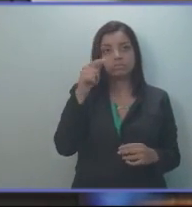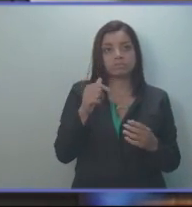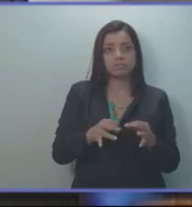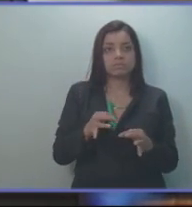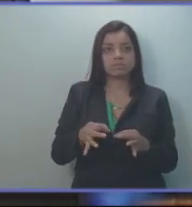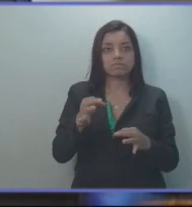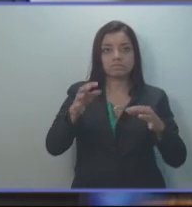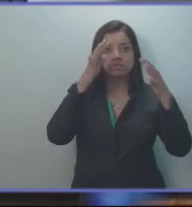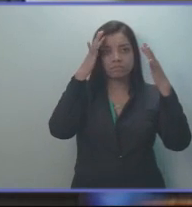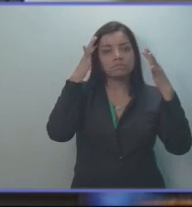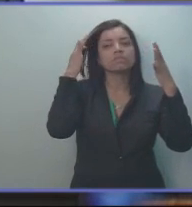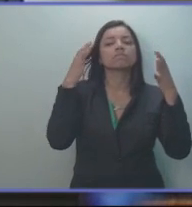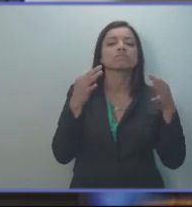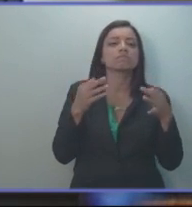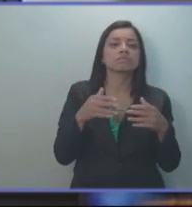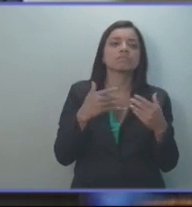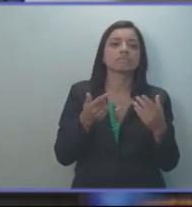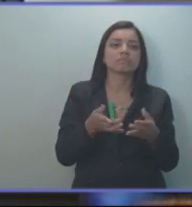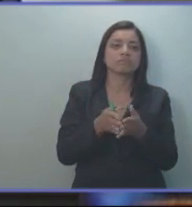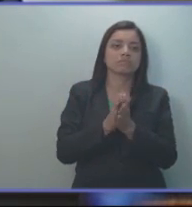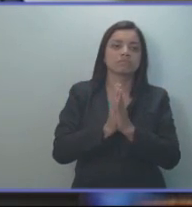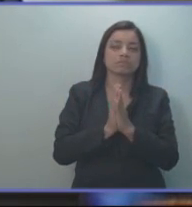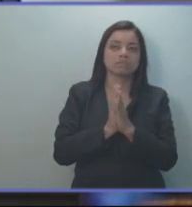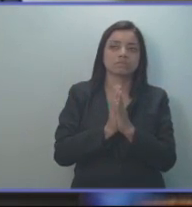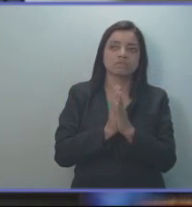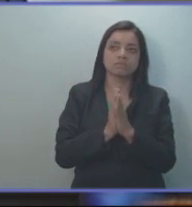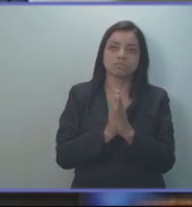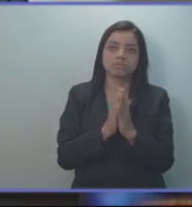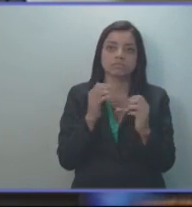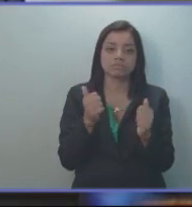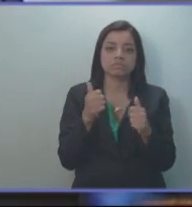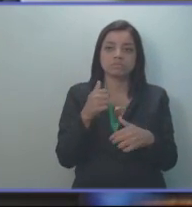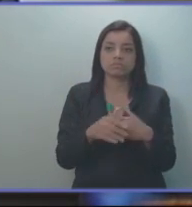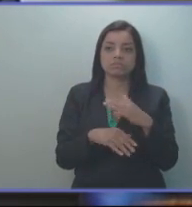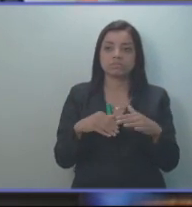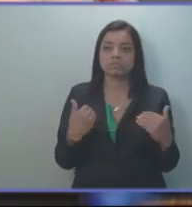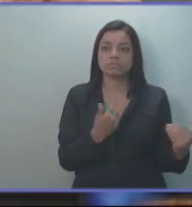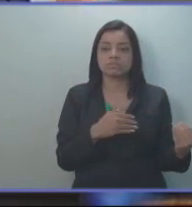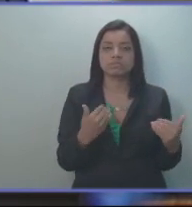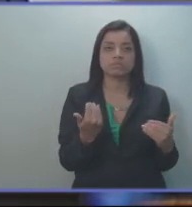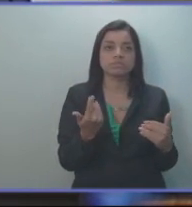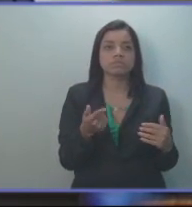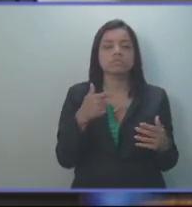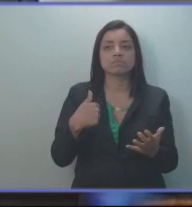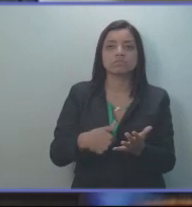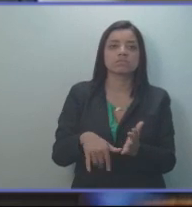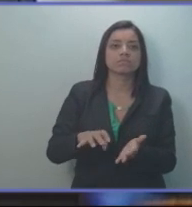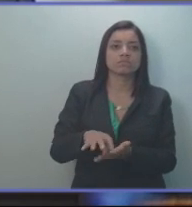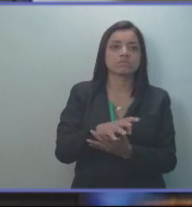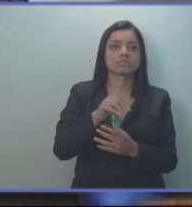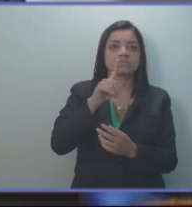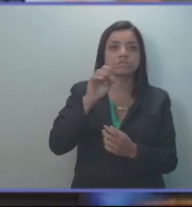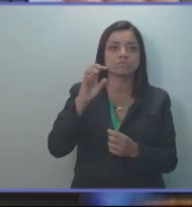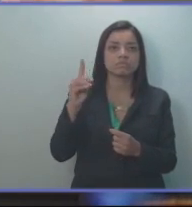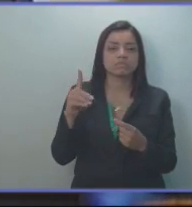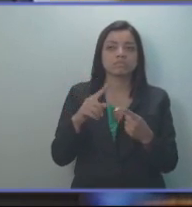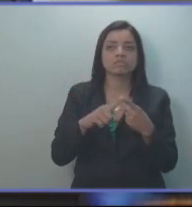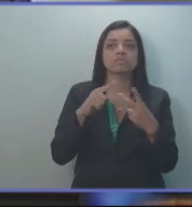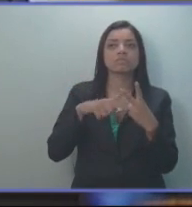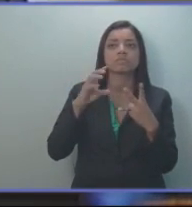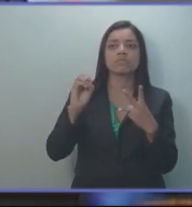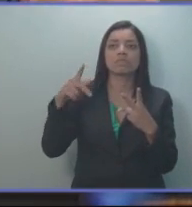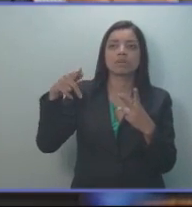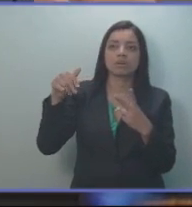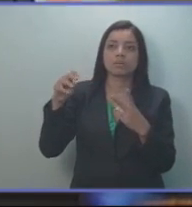prórroga de este decreto, en la que le pidamos pongan sus buenos oficios tanto la Municipalidad de Santa Tecla,